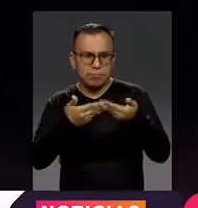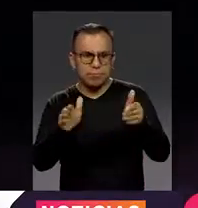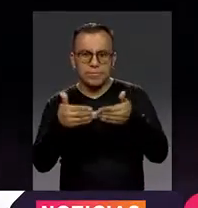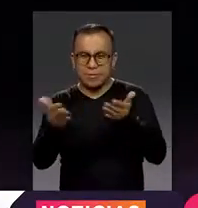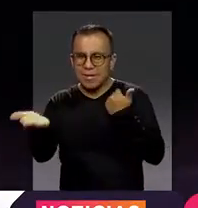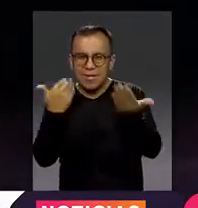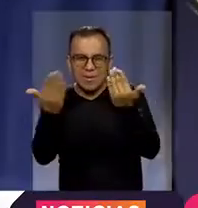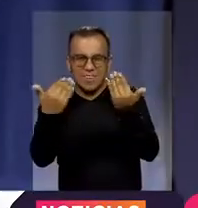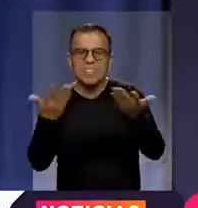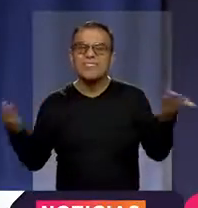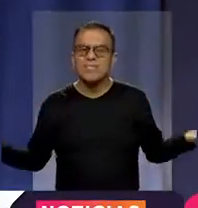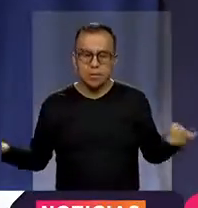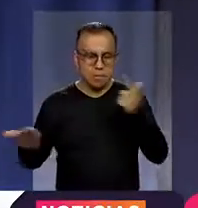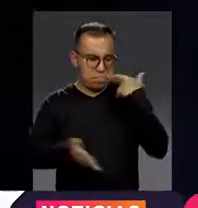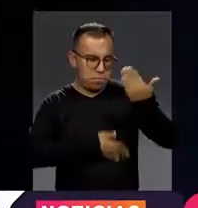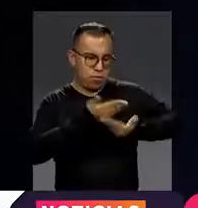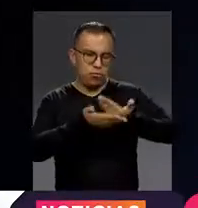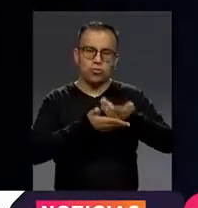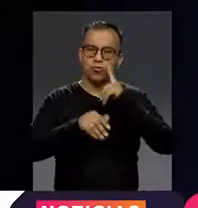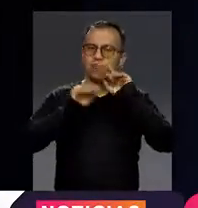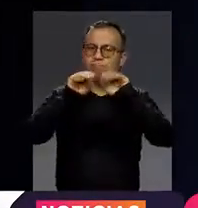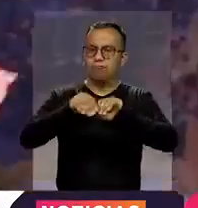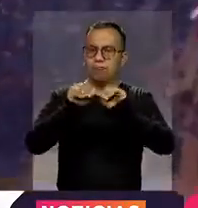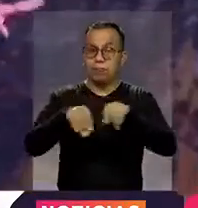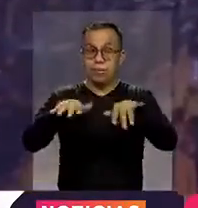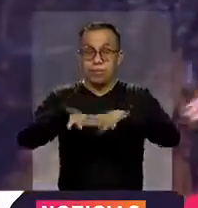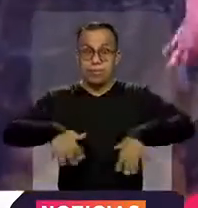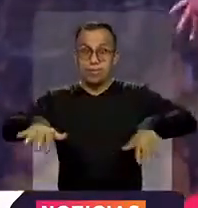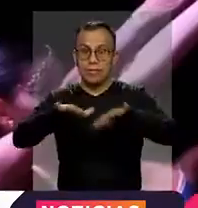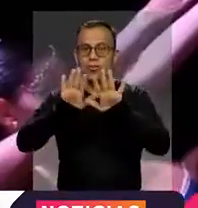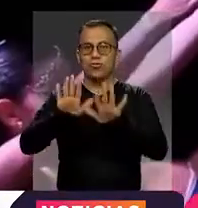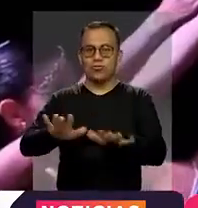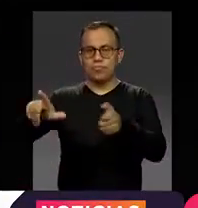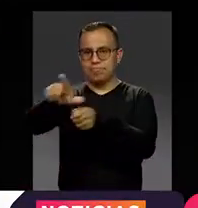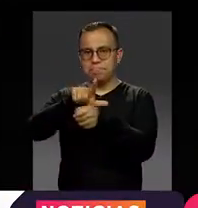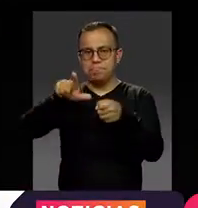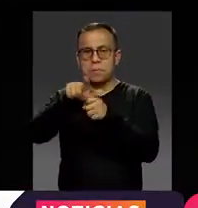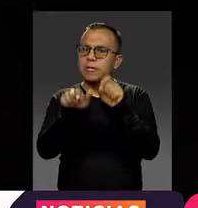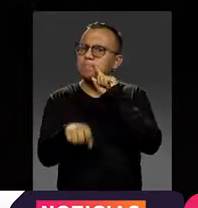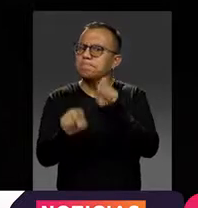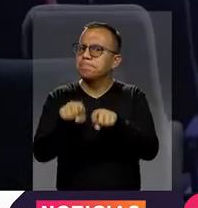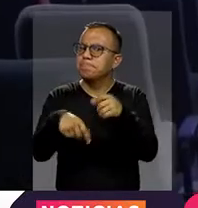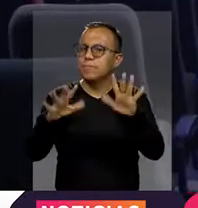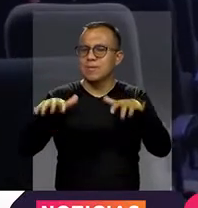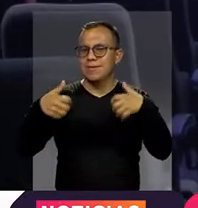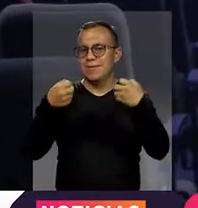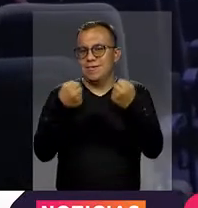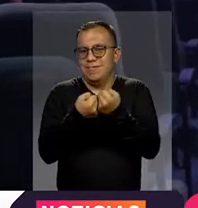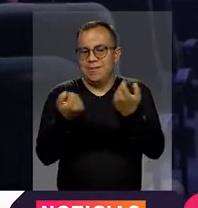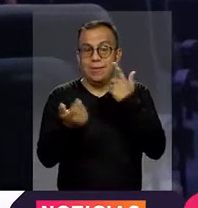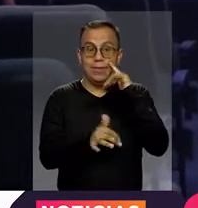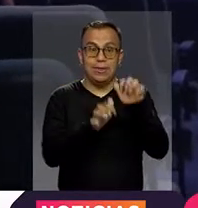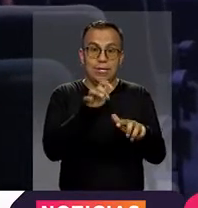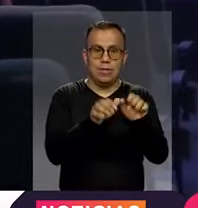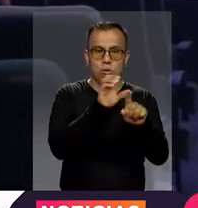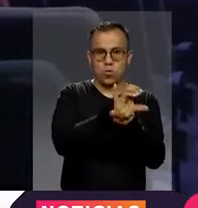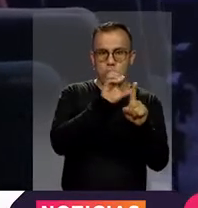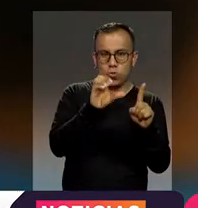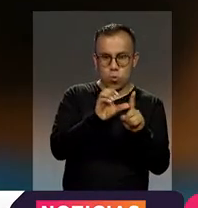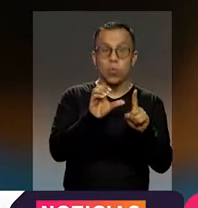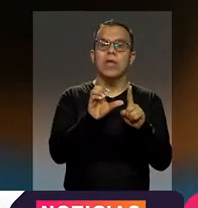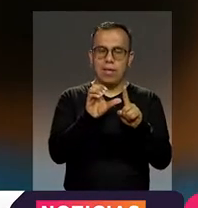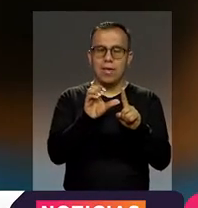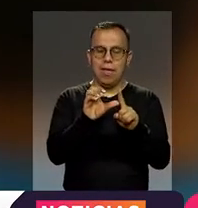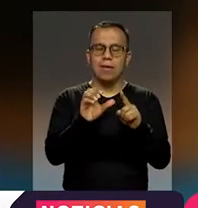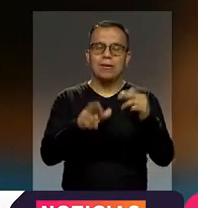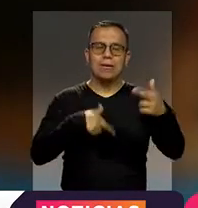mayoría dirigidas a procesos formativos y eventos en las localidades, son posibles por la alianza entre la Secretaría de Cultura, Recreación